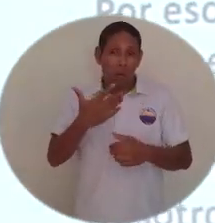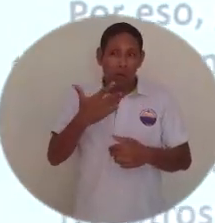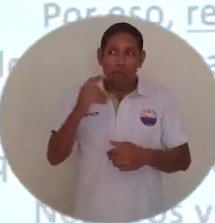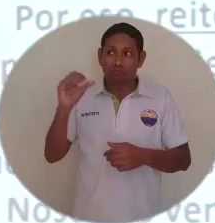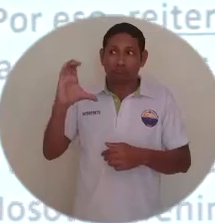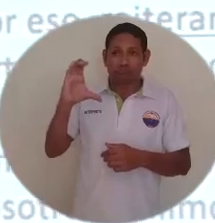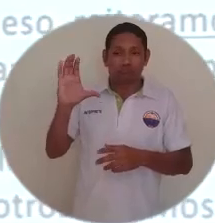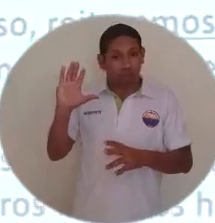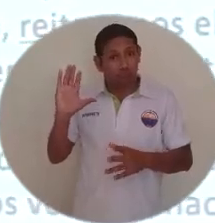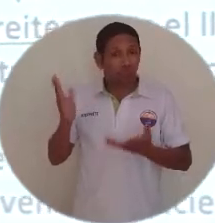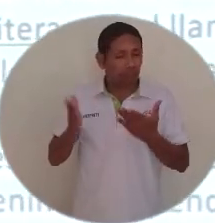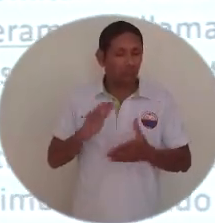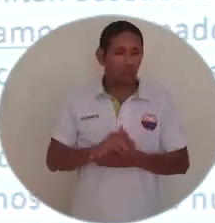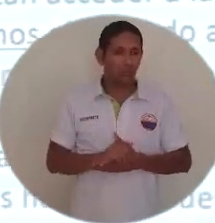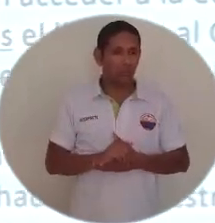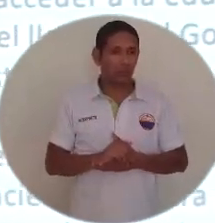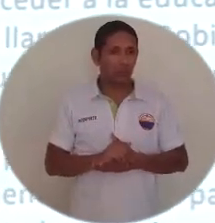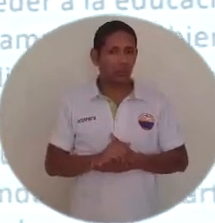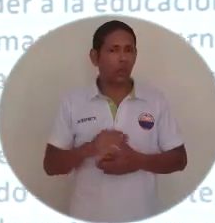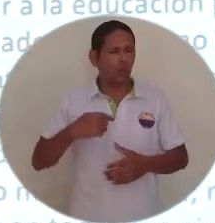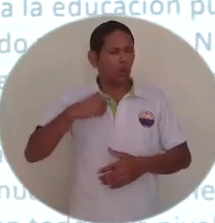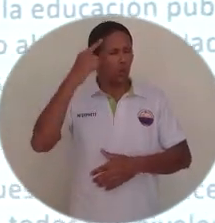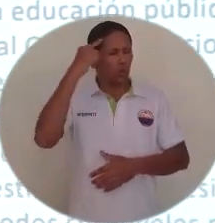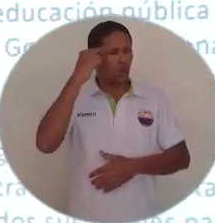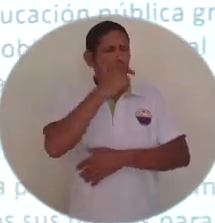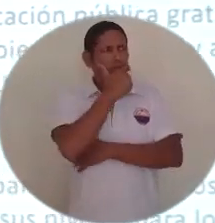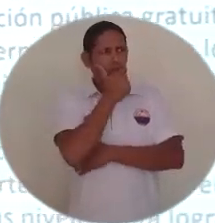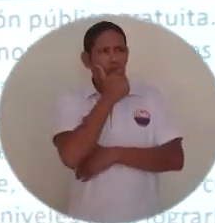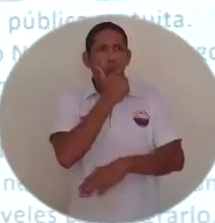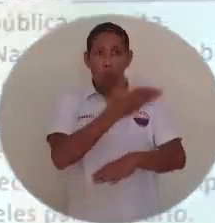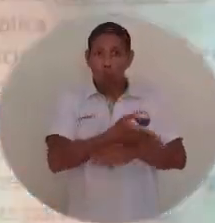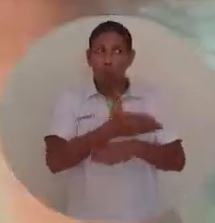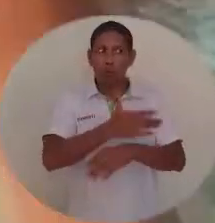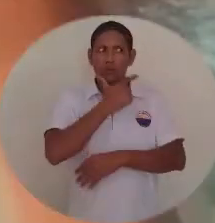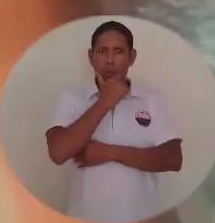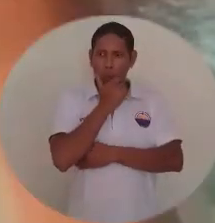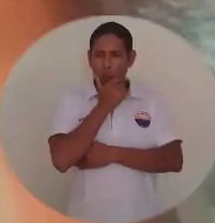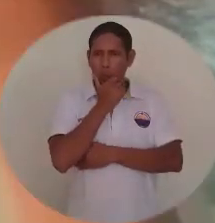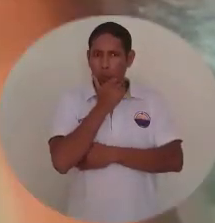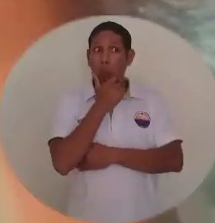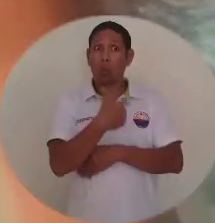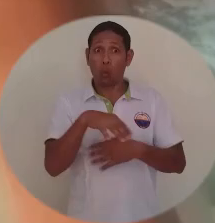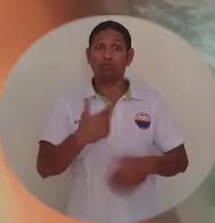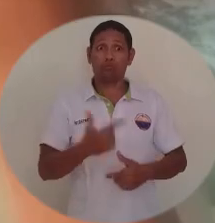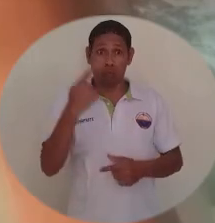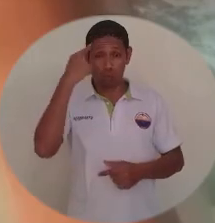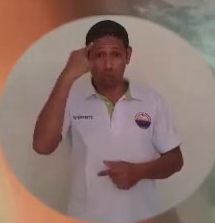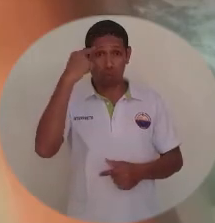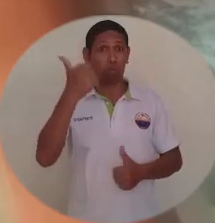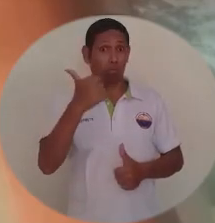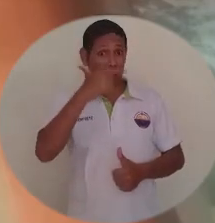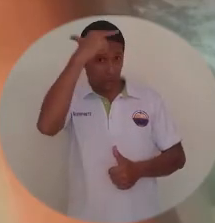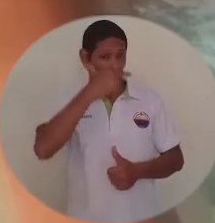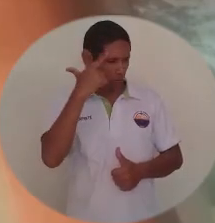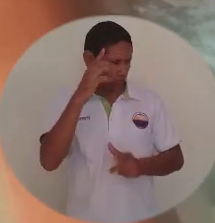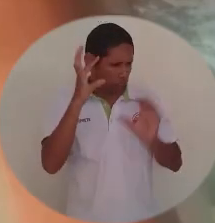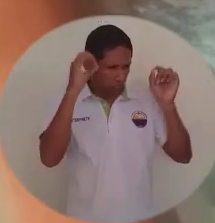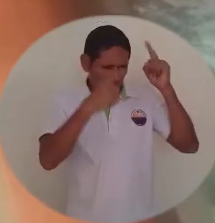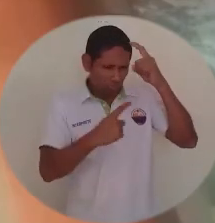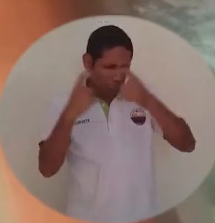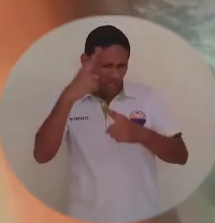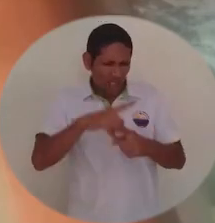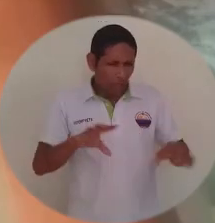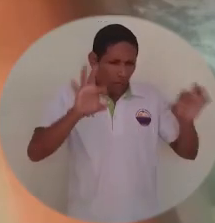de familia pues volver a generar los ingresos. A mí me parece muy serio el balance de la propuesta, la forma como